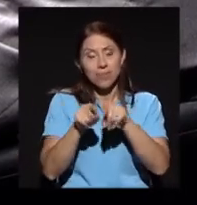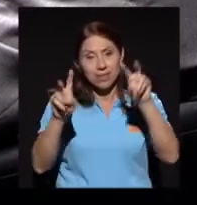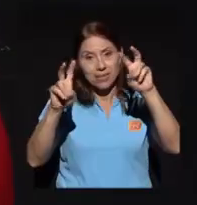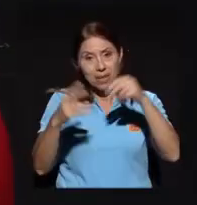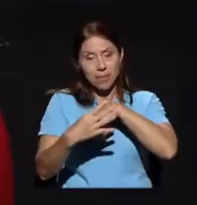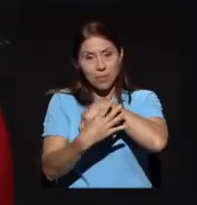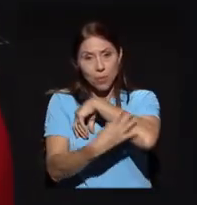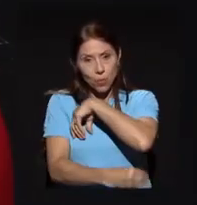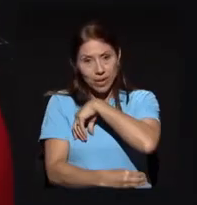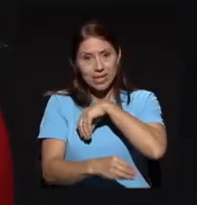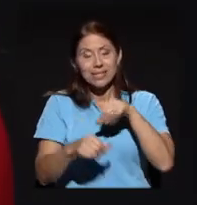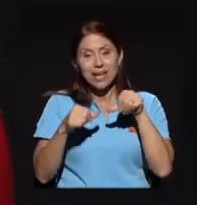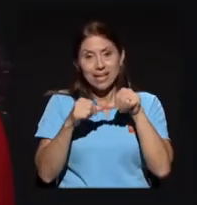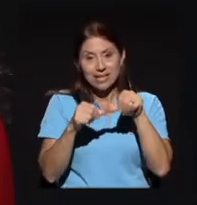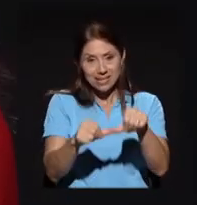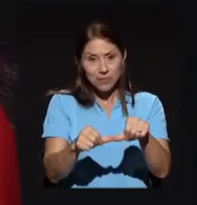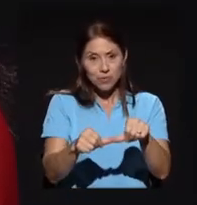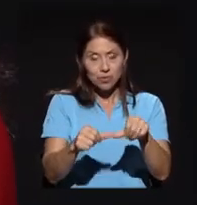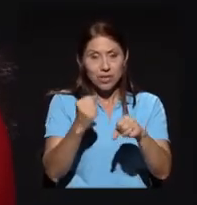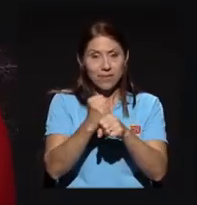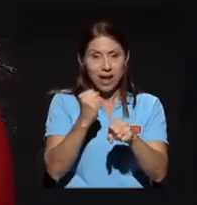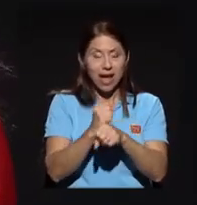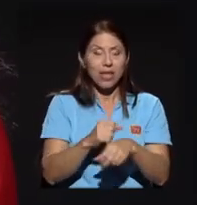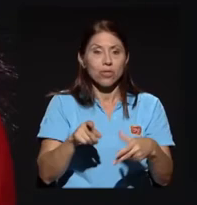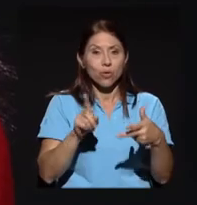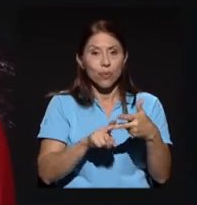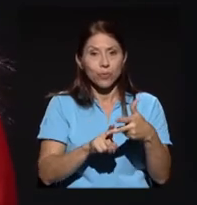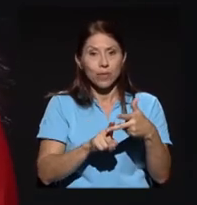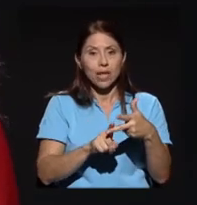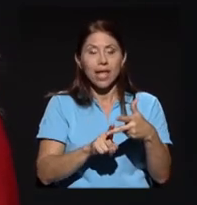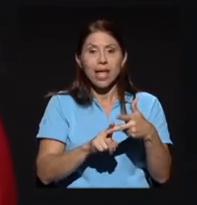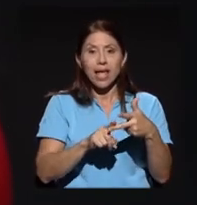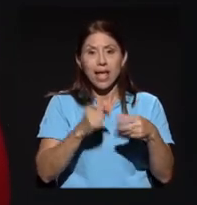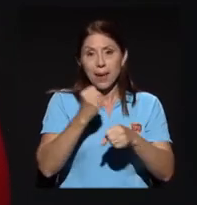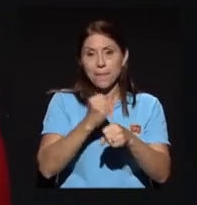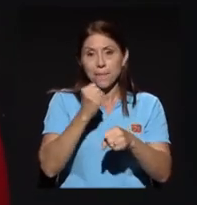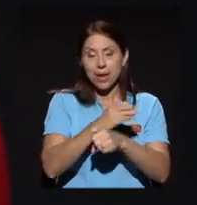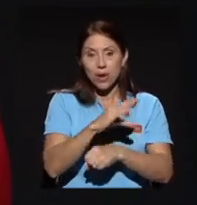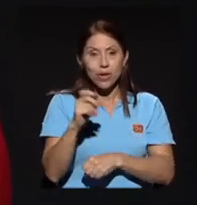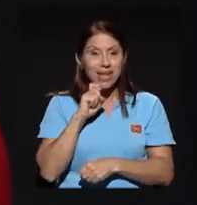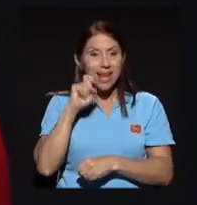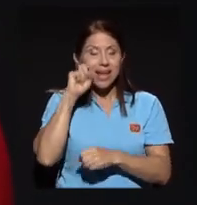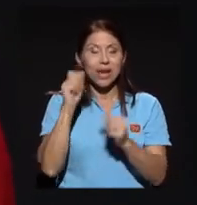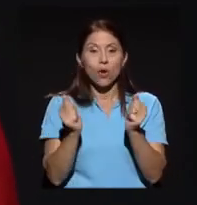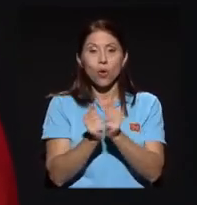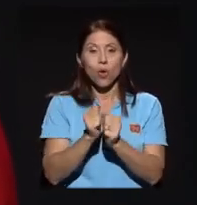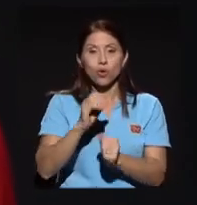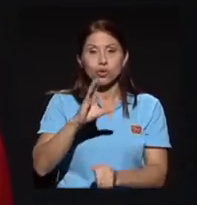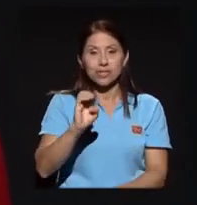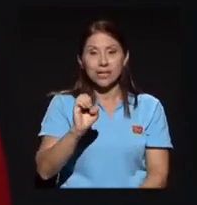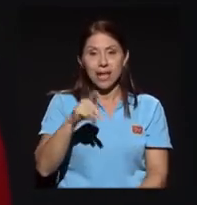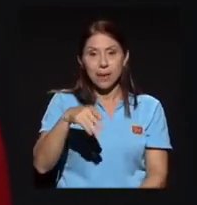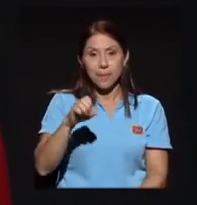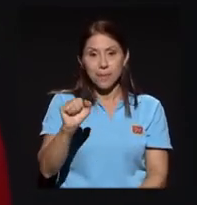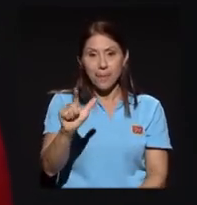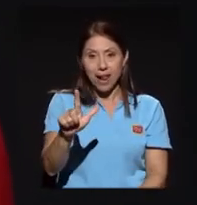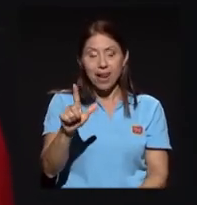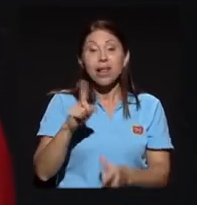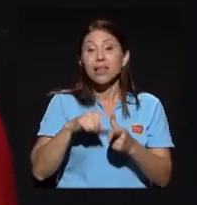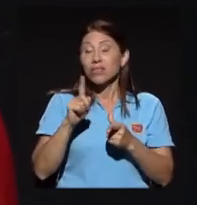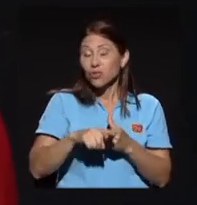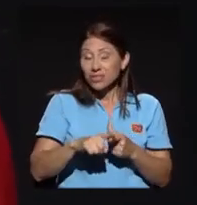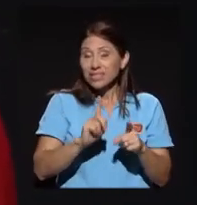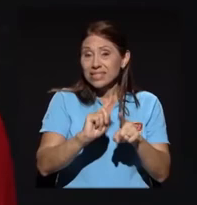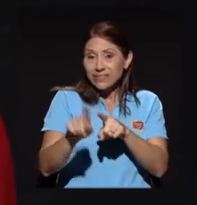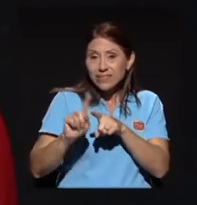trabajando, empleo y género con la CEPAL. Entonces hicimos una serie de proyectos de investigación muy, muy interesantes.